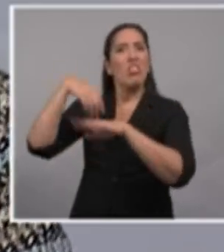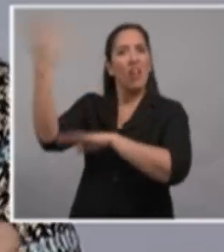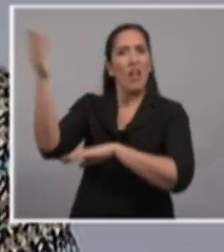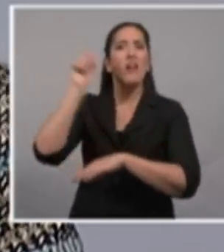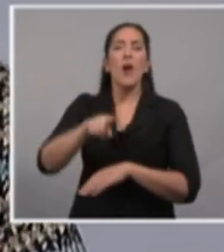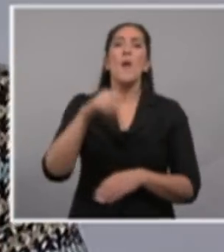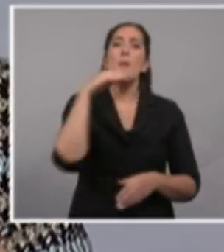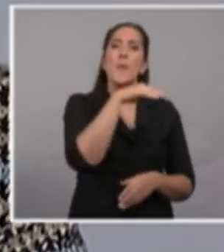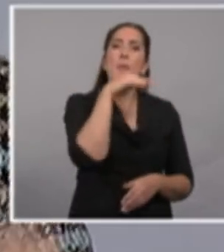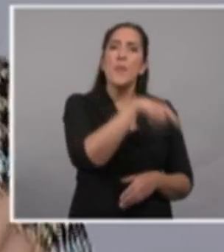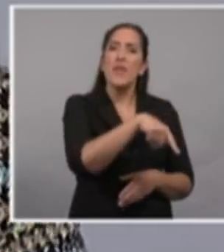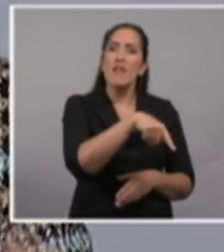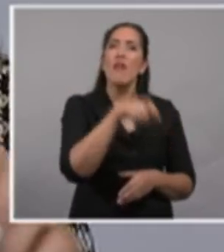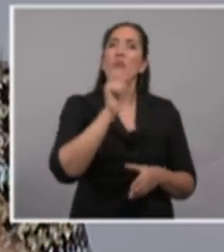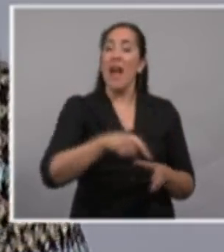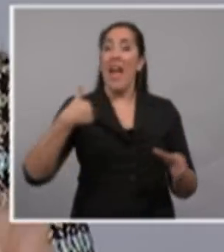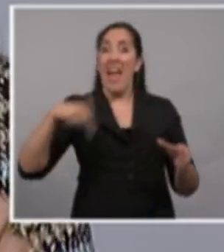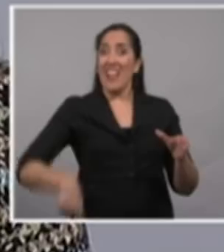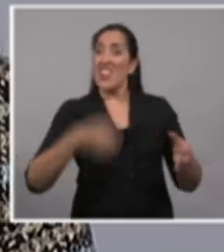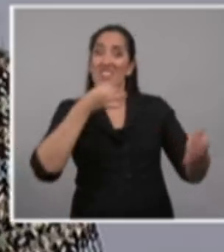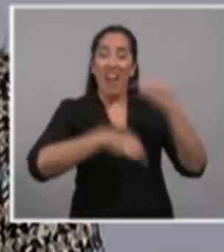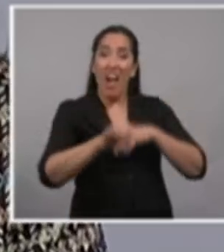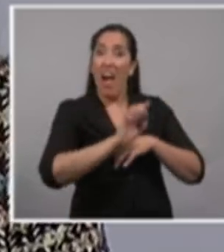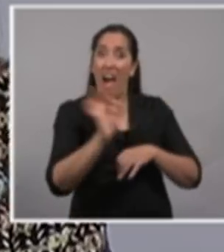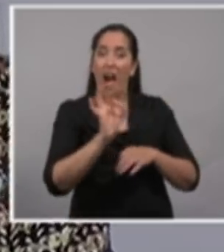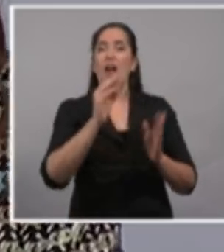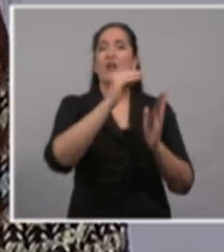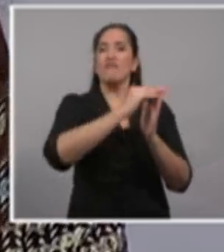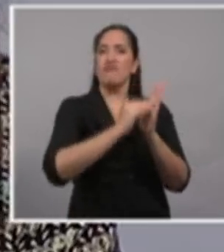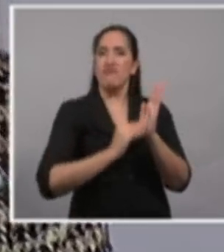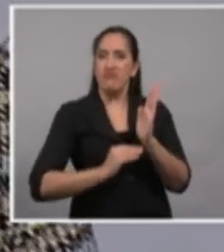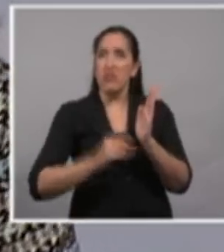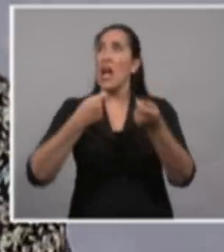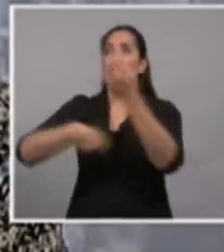fracciones de vino que no han podido ser consumidas ni ser exportadas y